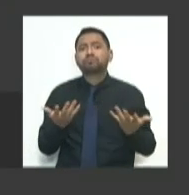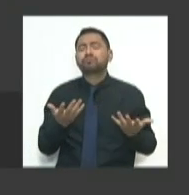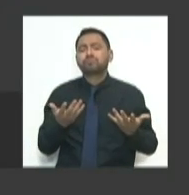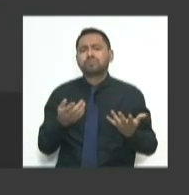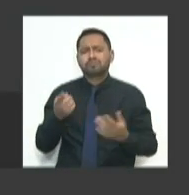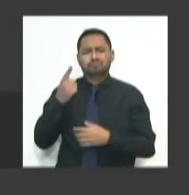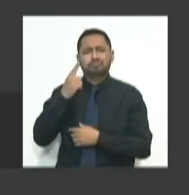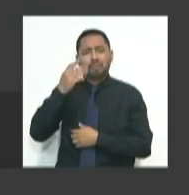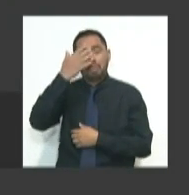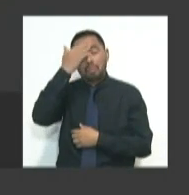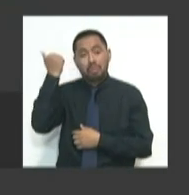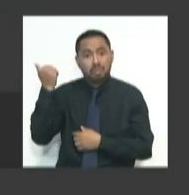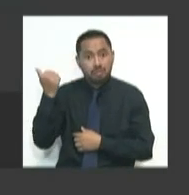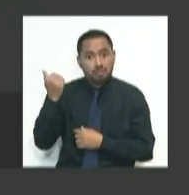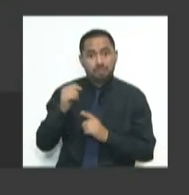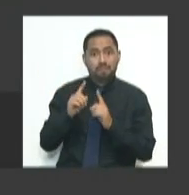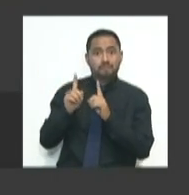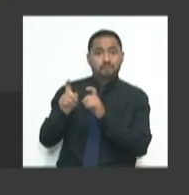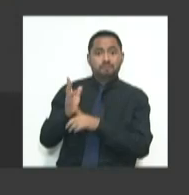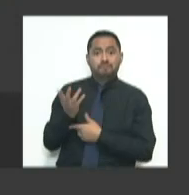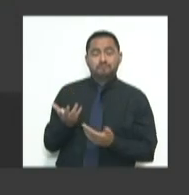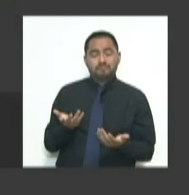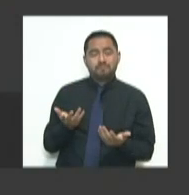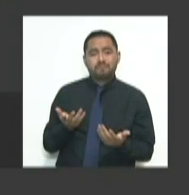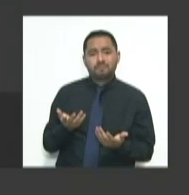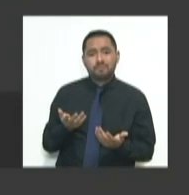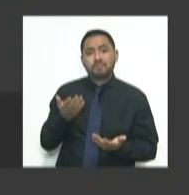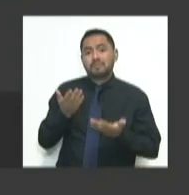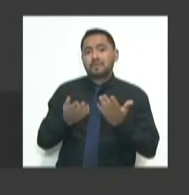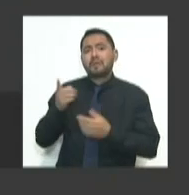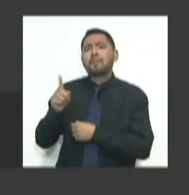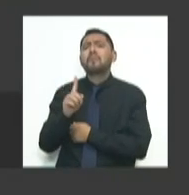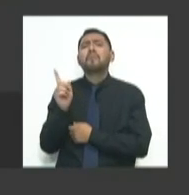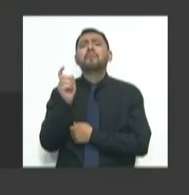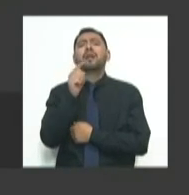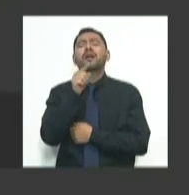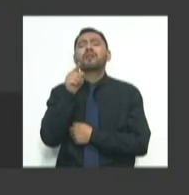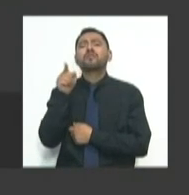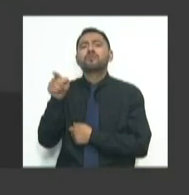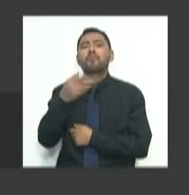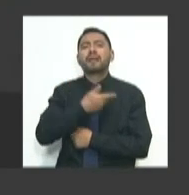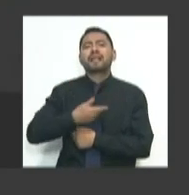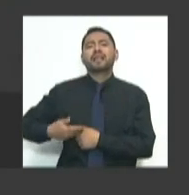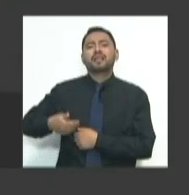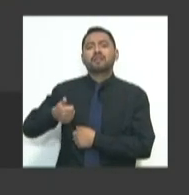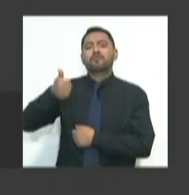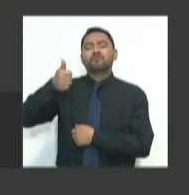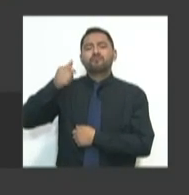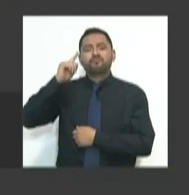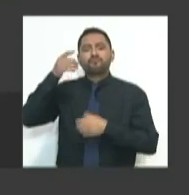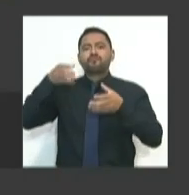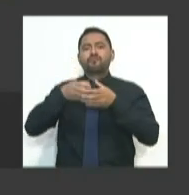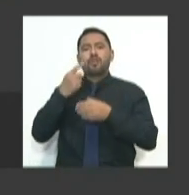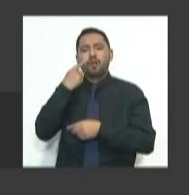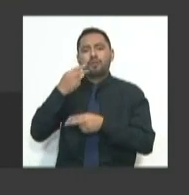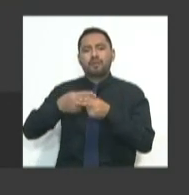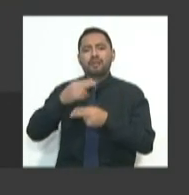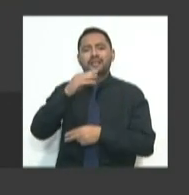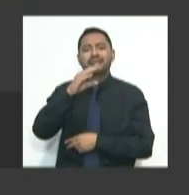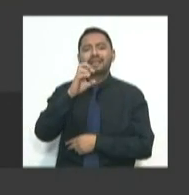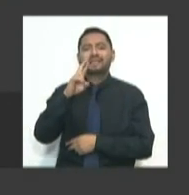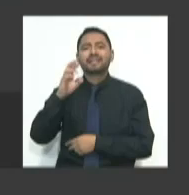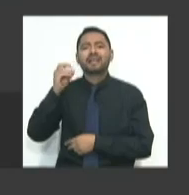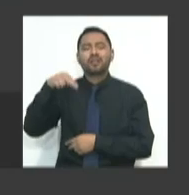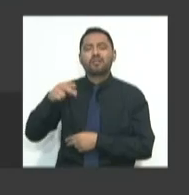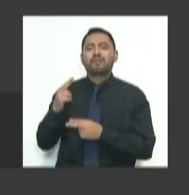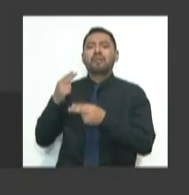población unos 20 mil millones de dólares estamos hablando de una suma extraordinariamente importante que puede hacer que la gente empiece